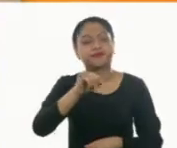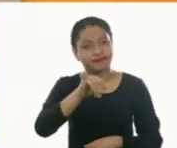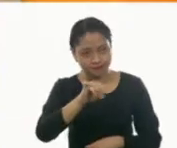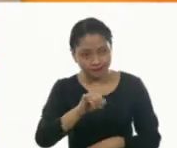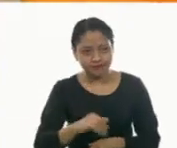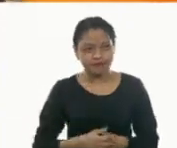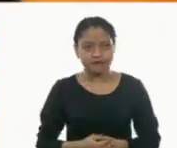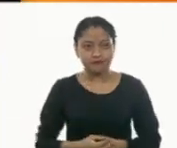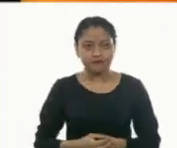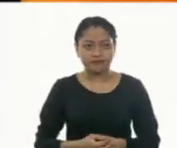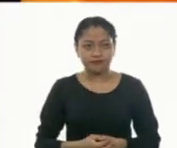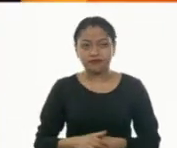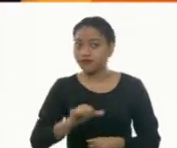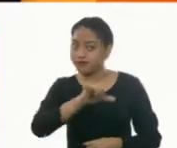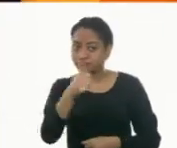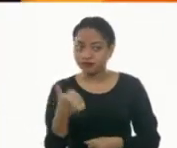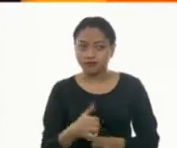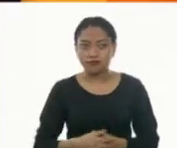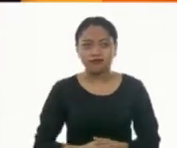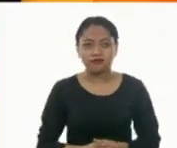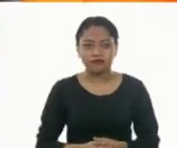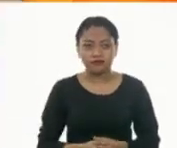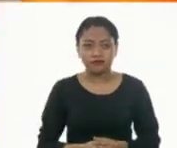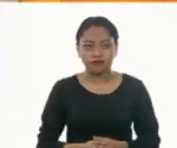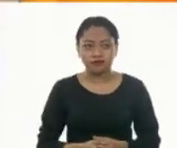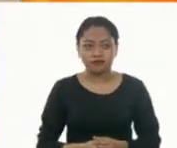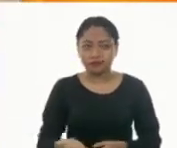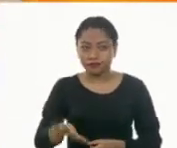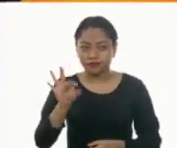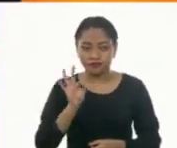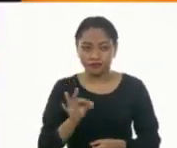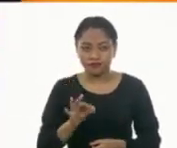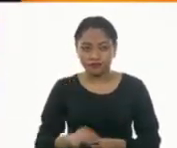estas letras. Sí, que agarra estamos otra. haciendo.